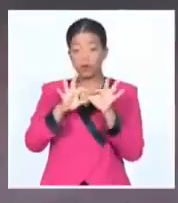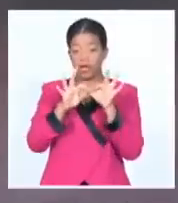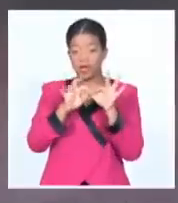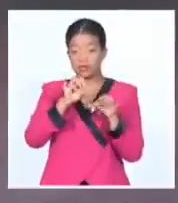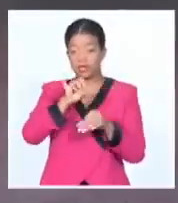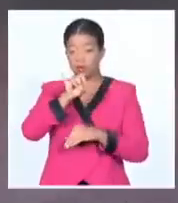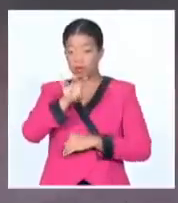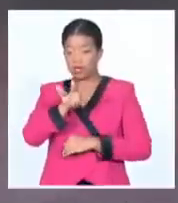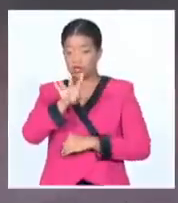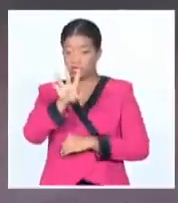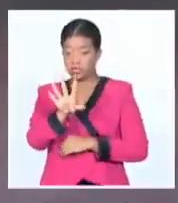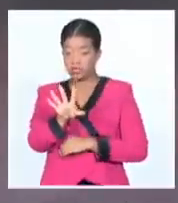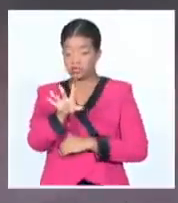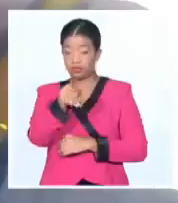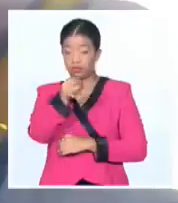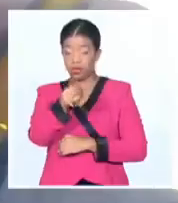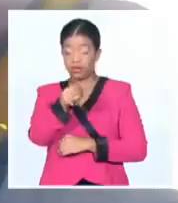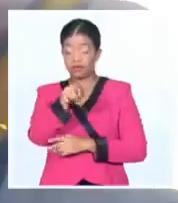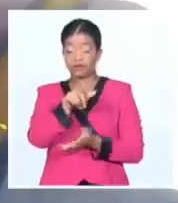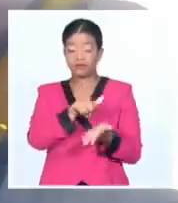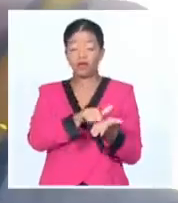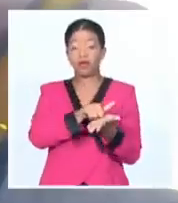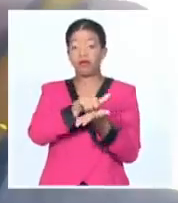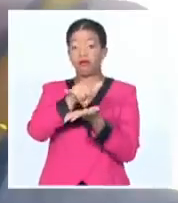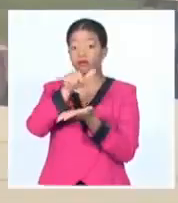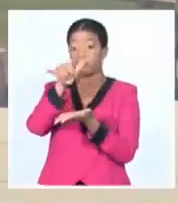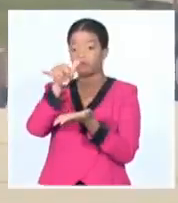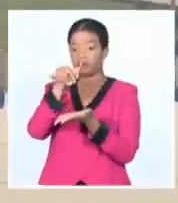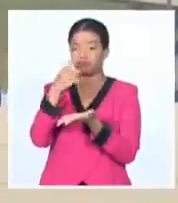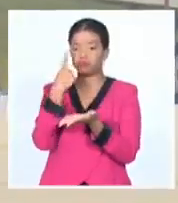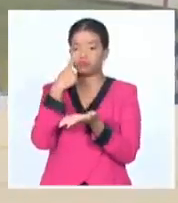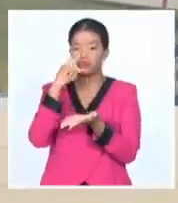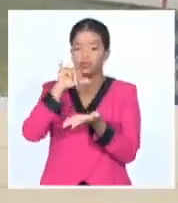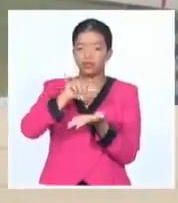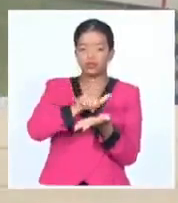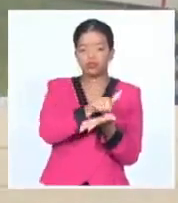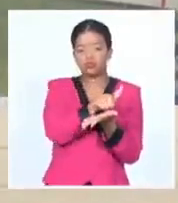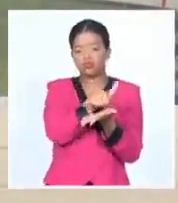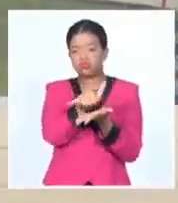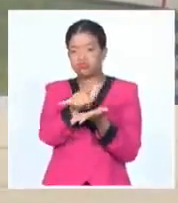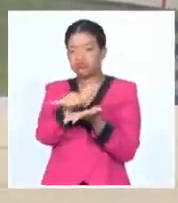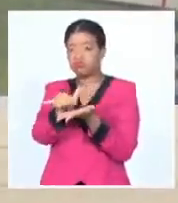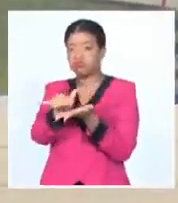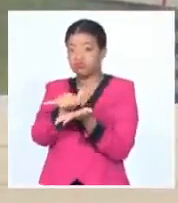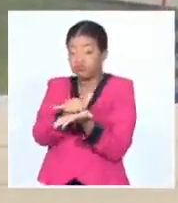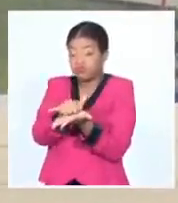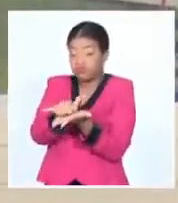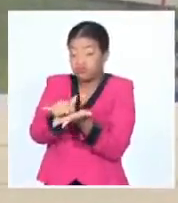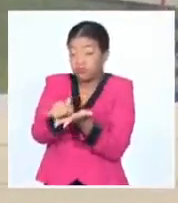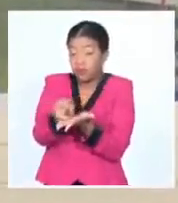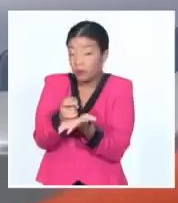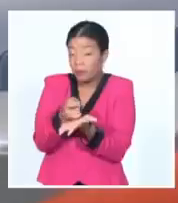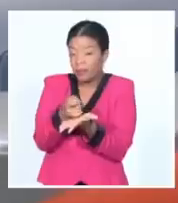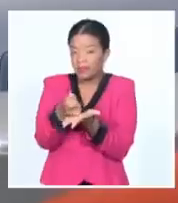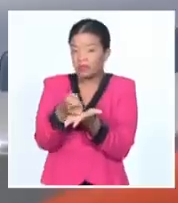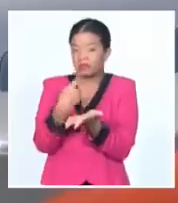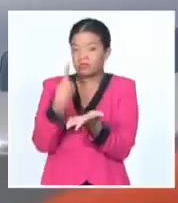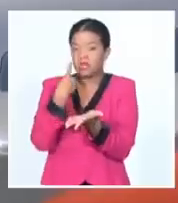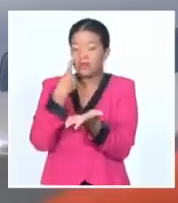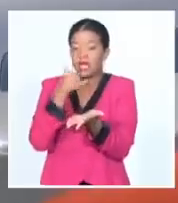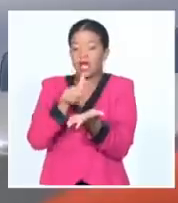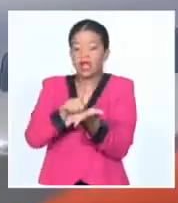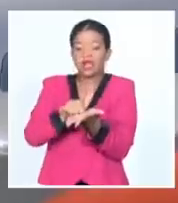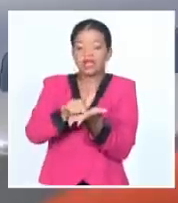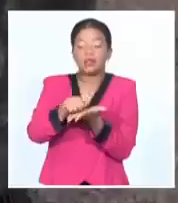SWG-645 que cubría la ruta Holguín-Montreal durante la maniobra de giro hacia la posición de despegue sobrepasó los límites establecidos, lo